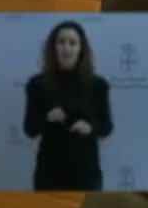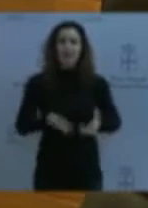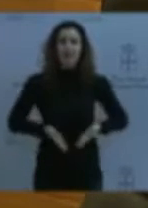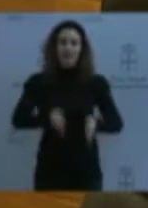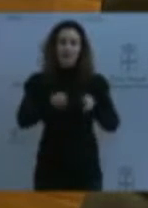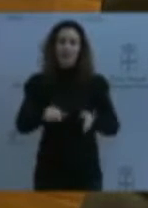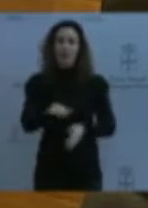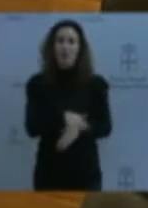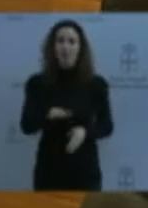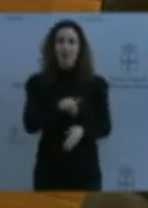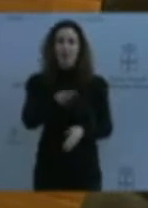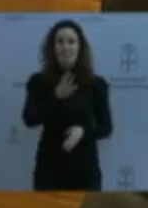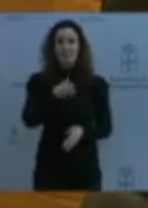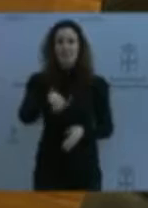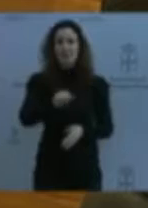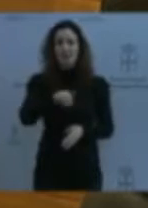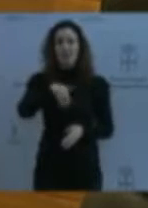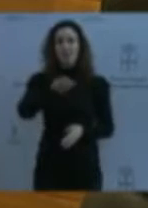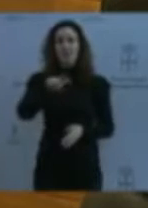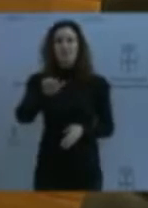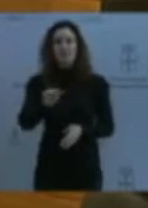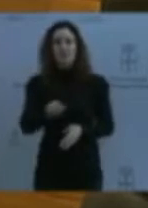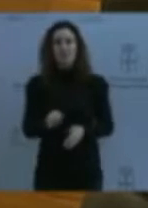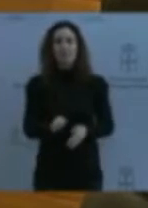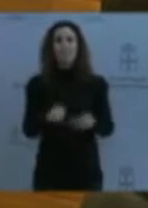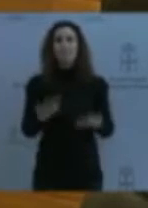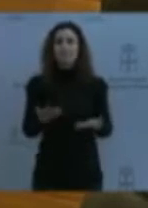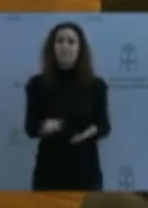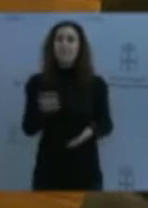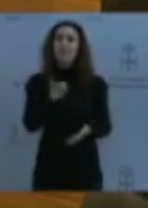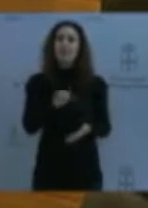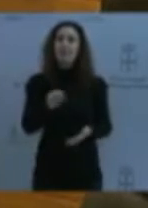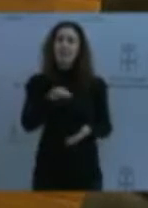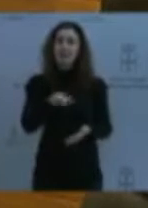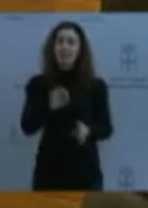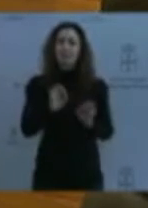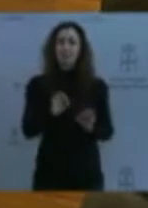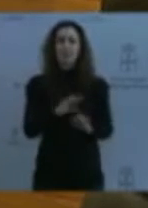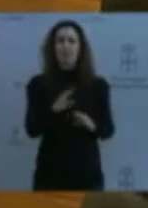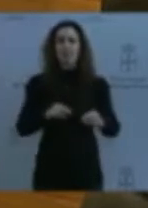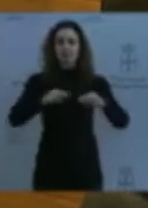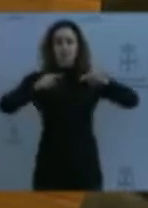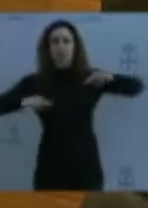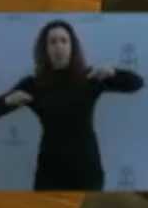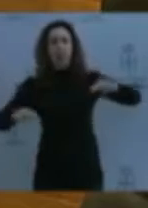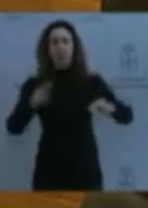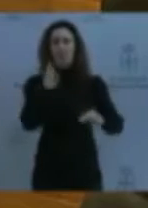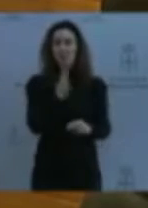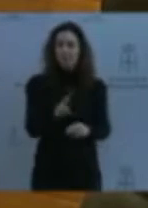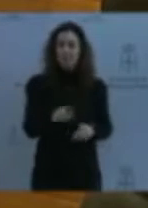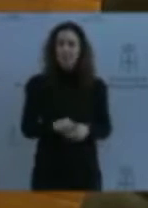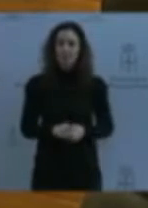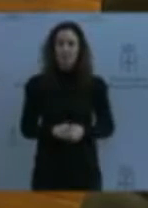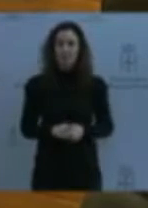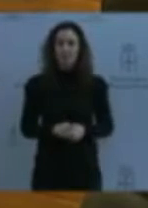tren de Ozanes en Parres quedaba en el aire, como se vio en la prensa, y en general se suspendieron las comunicaciones ferroviarias por estas